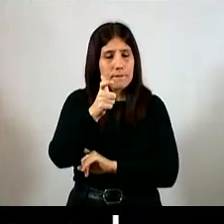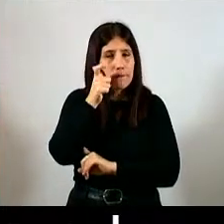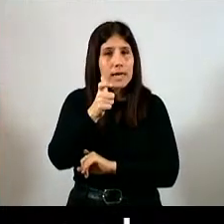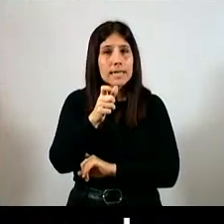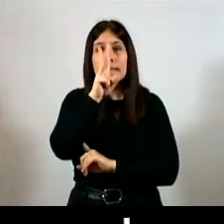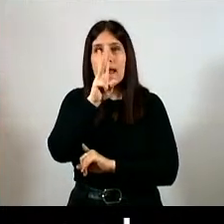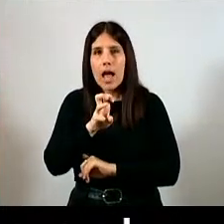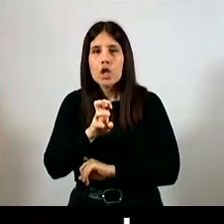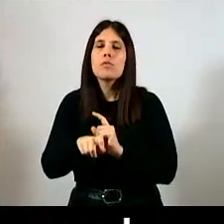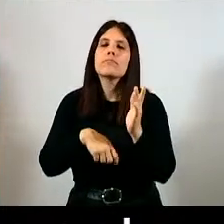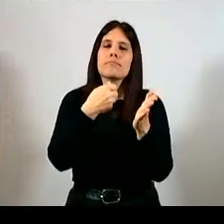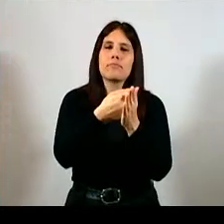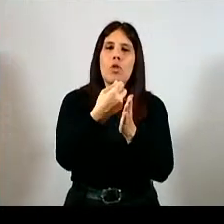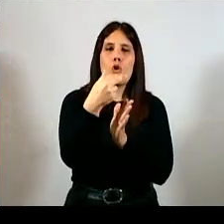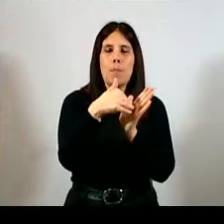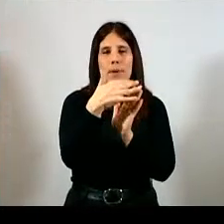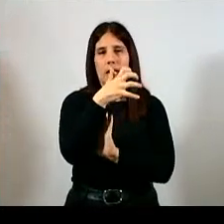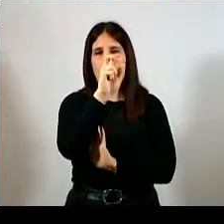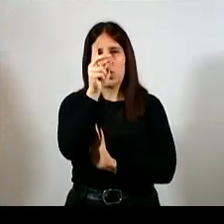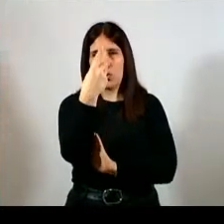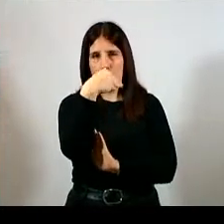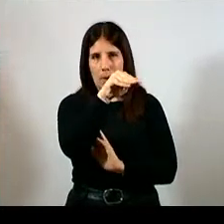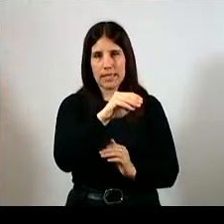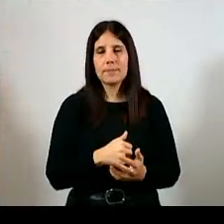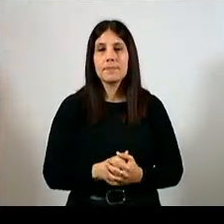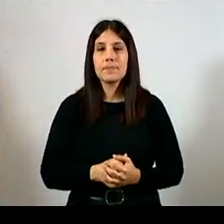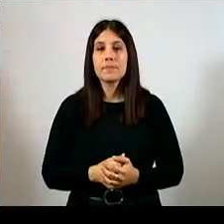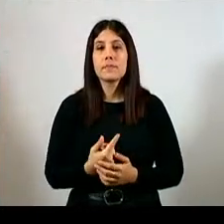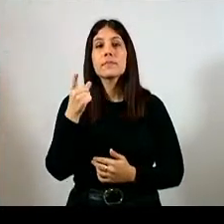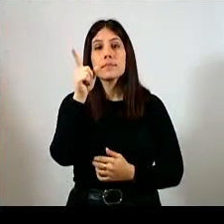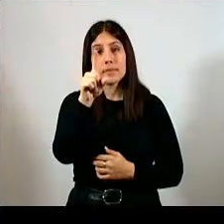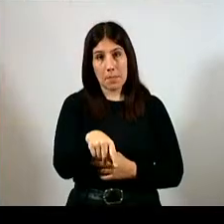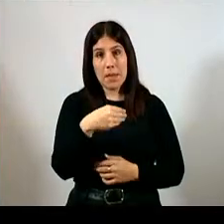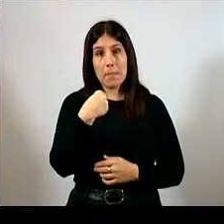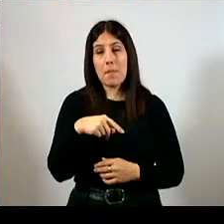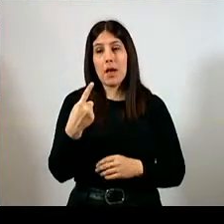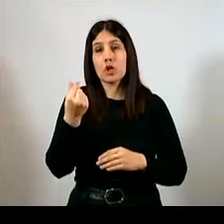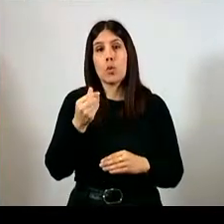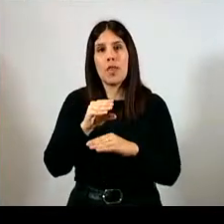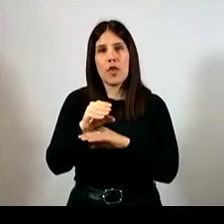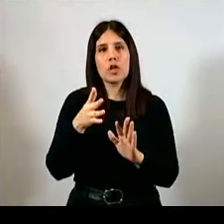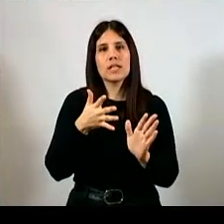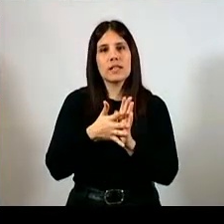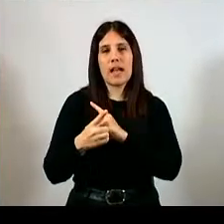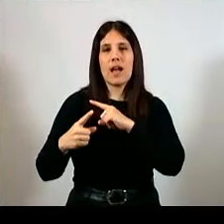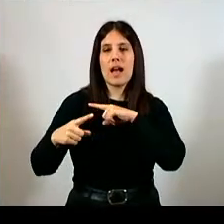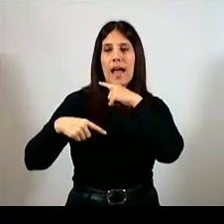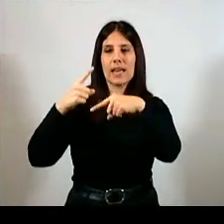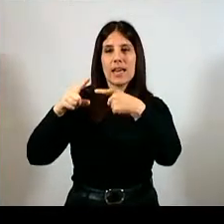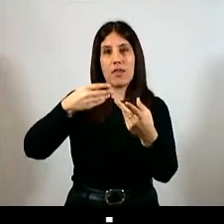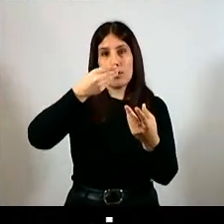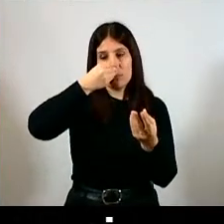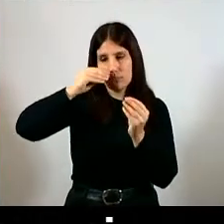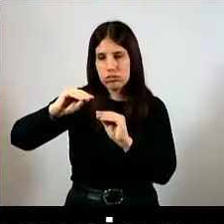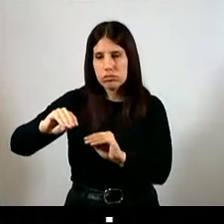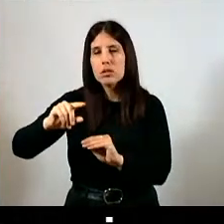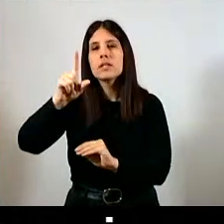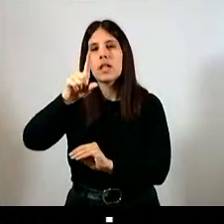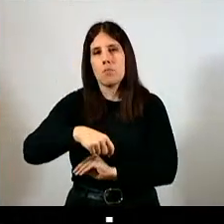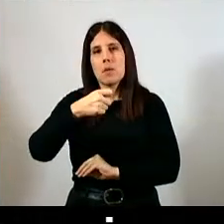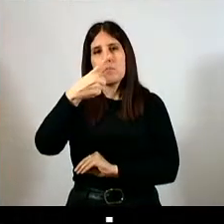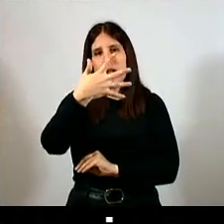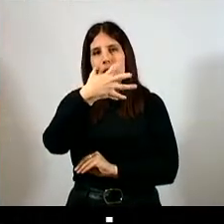este paquete de subvenciones reconocerá el relevo generacional con 1.500 euros, así como aquellos que ejerzan